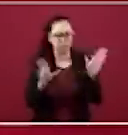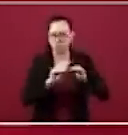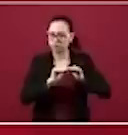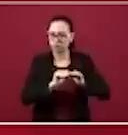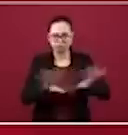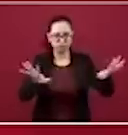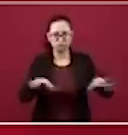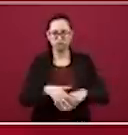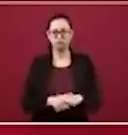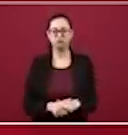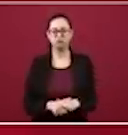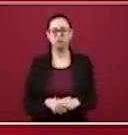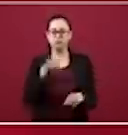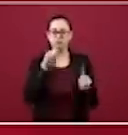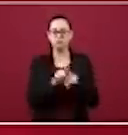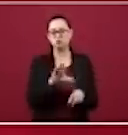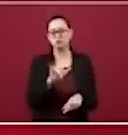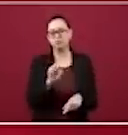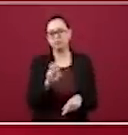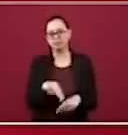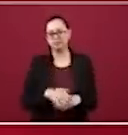y del CISEN.